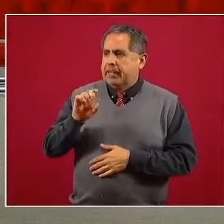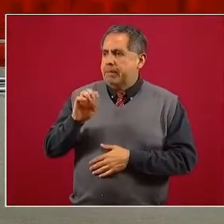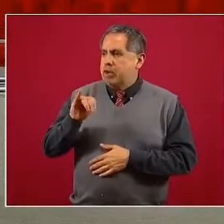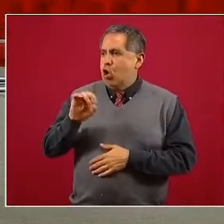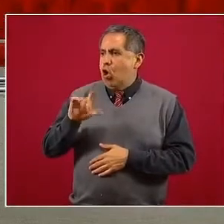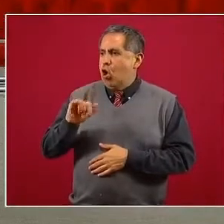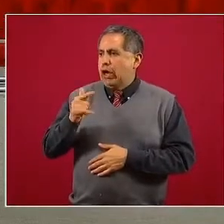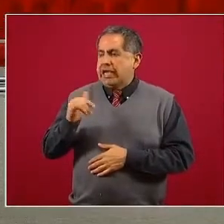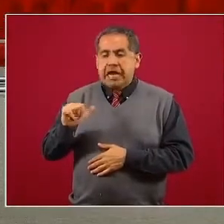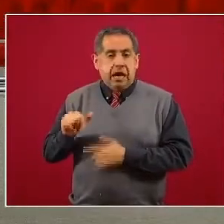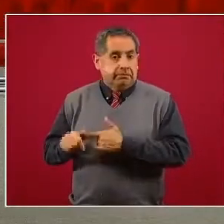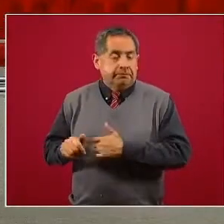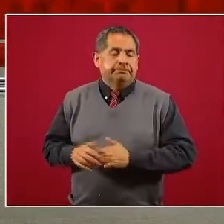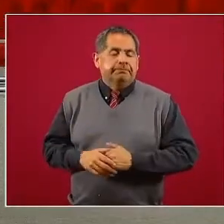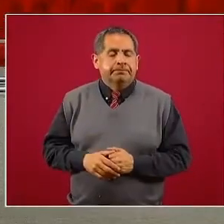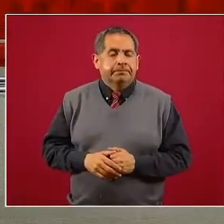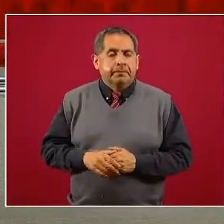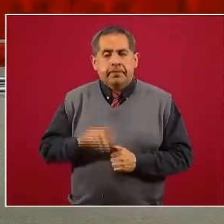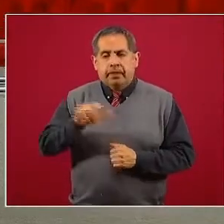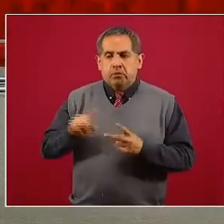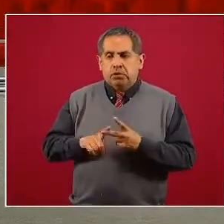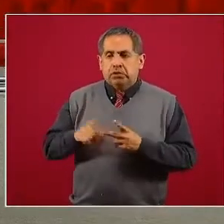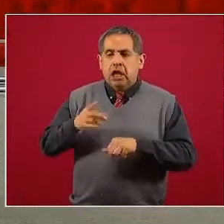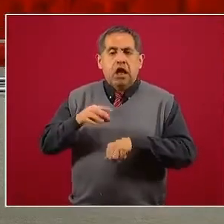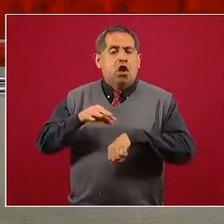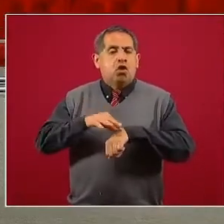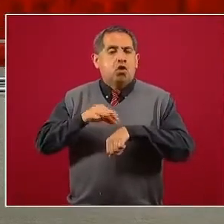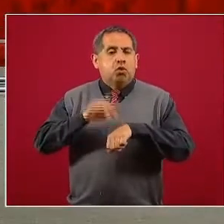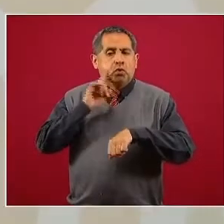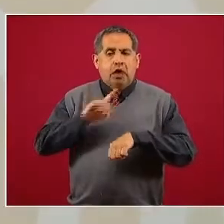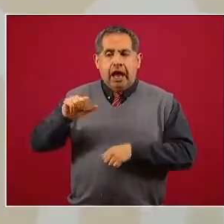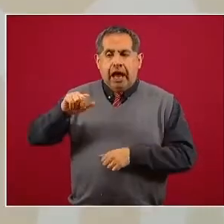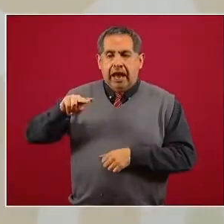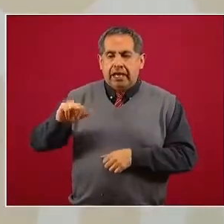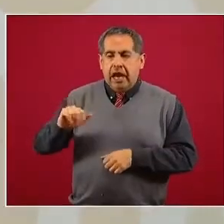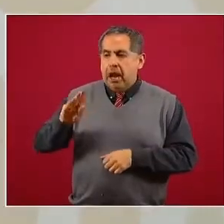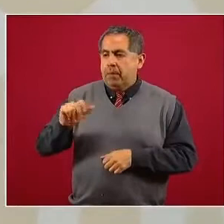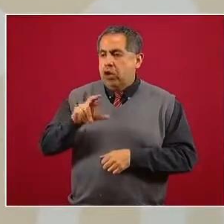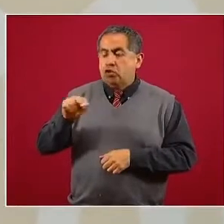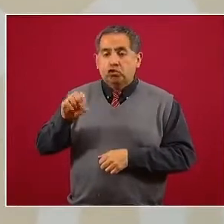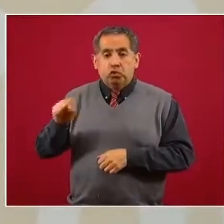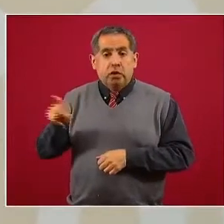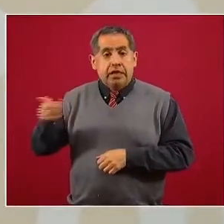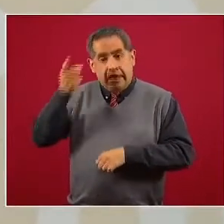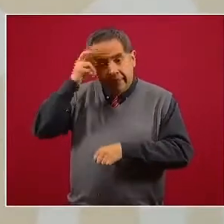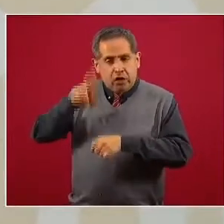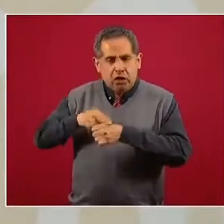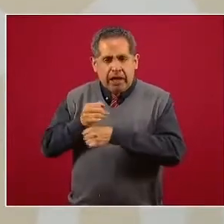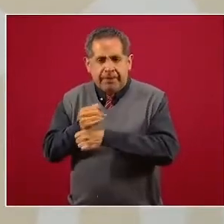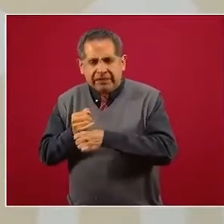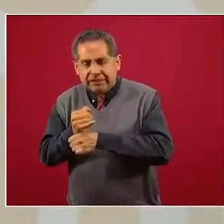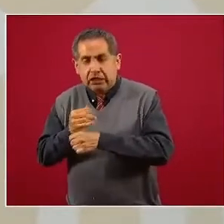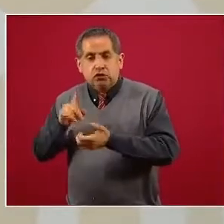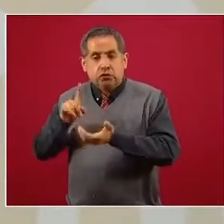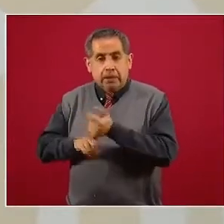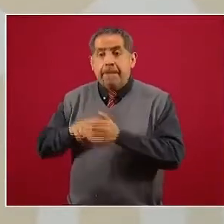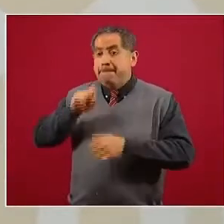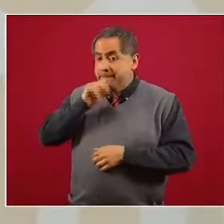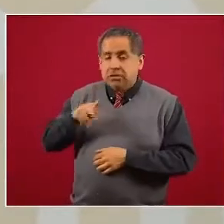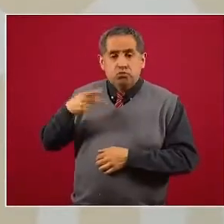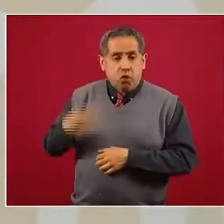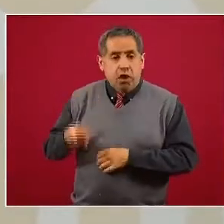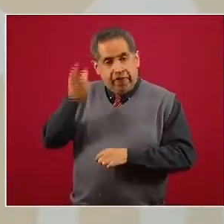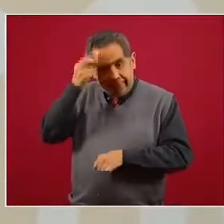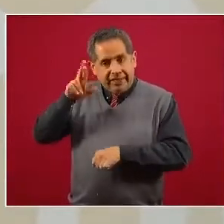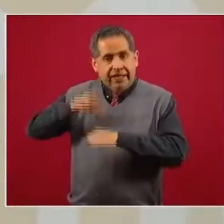Enseguida, la doctora Ana de la Garza Barroso, quien es directora de investigación operativa epidemiológica en la propia Dirección General